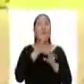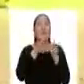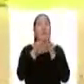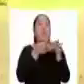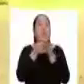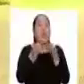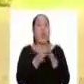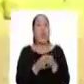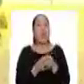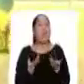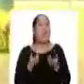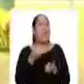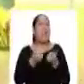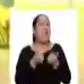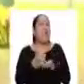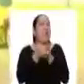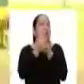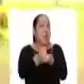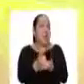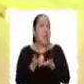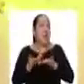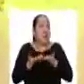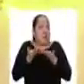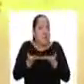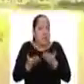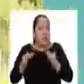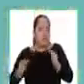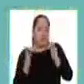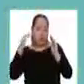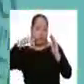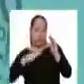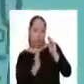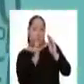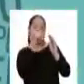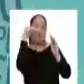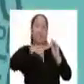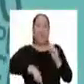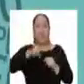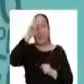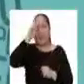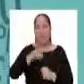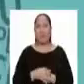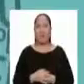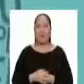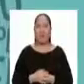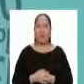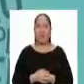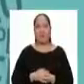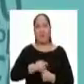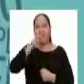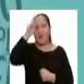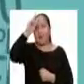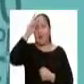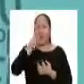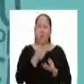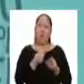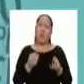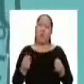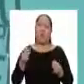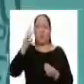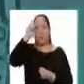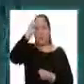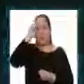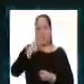brinda la geografía peruana. Así que préstale mucha atención al siguiente video. Perú. Tantas veces Perú. Pero ¿de